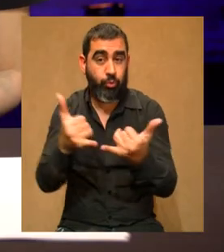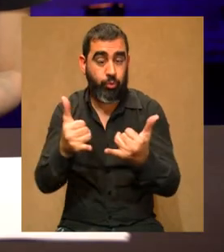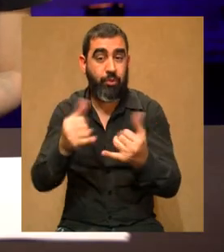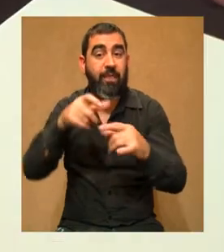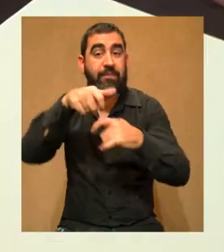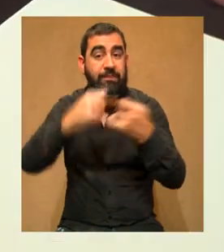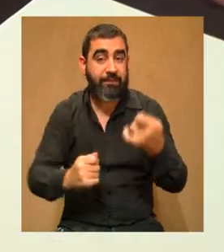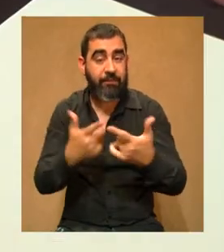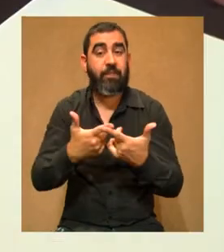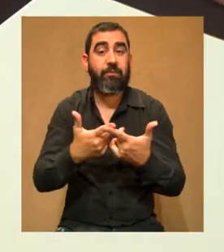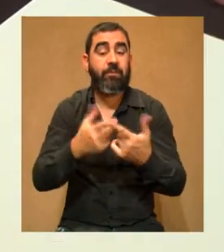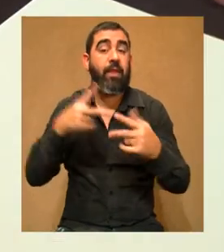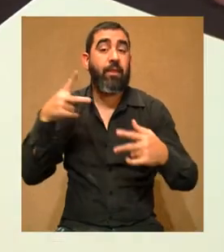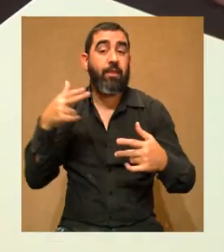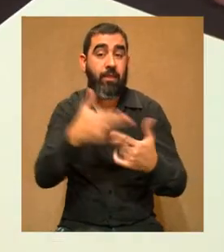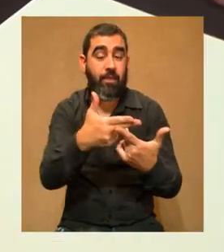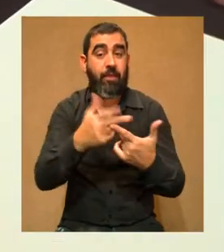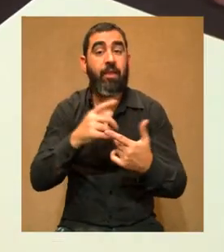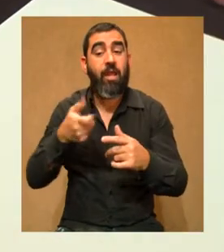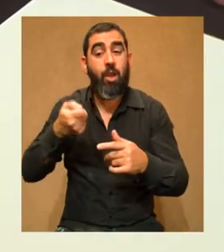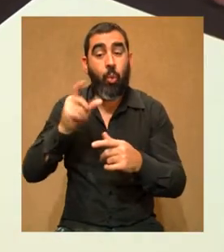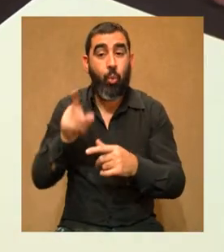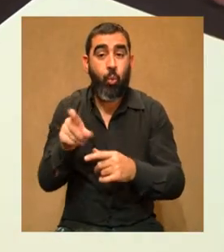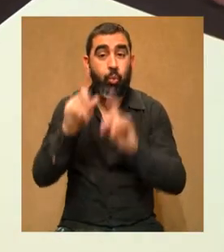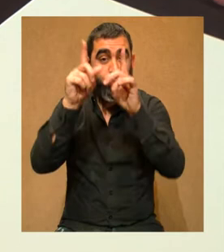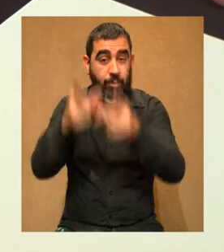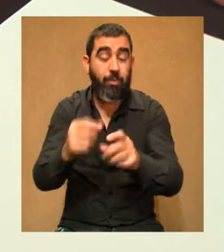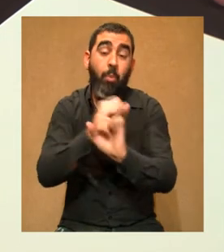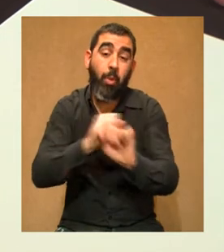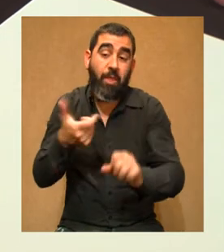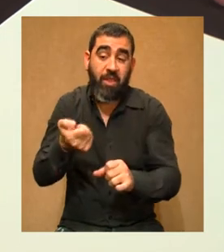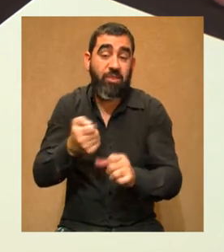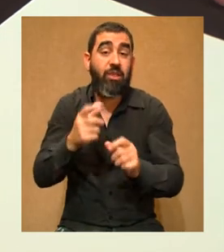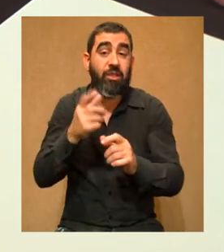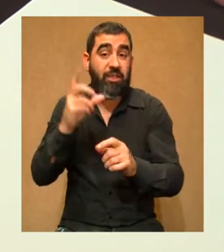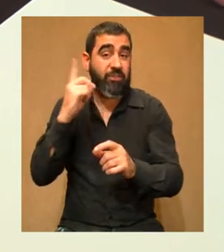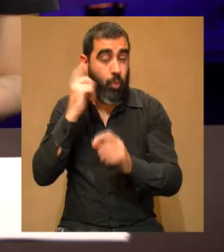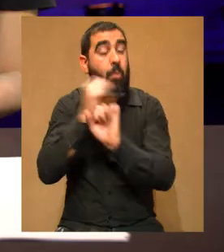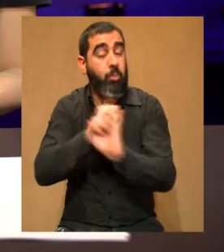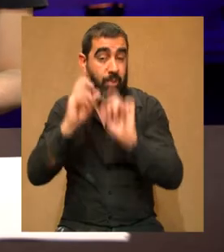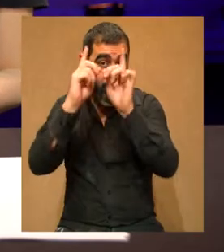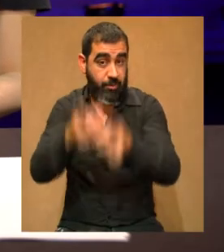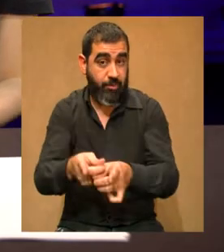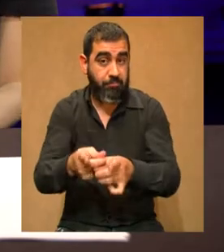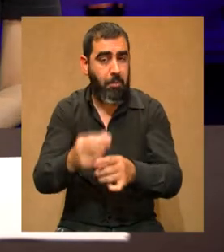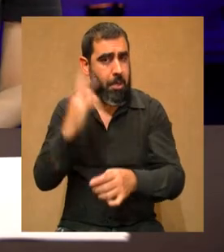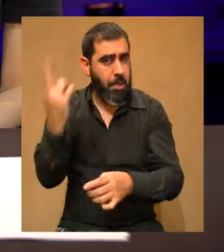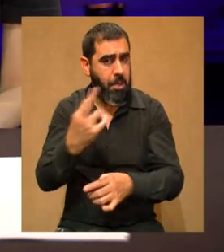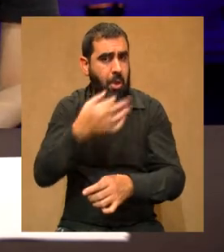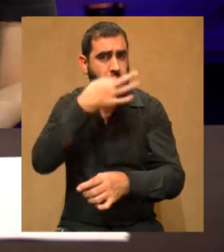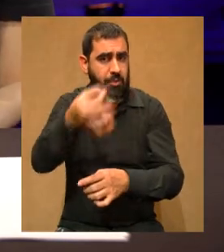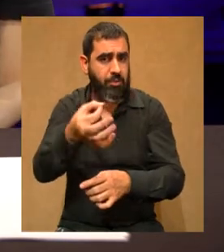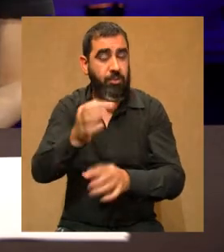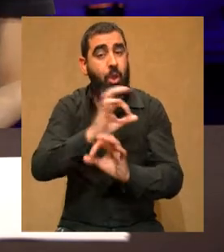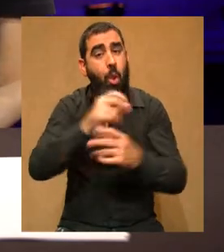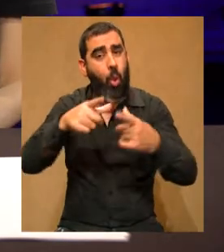cinta adhesiva una tijera y una linterna que también puede ser la linterna del celular a esta me llama la atención que